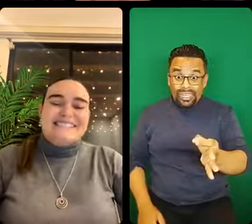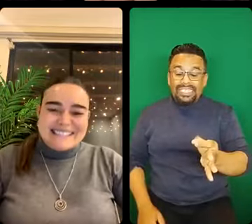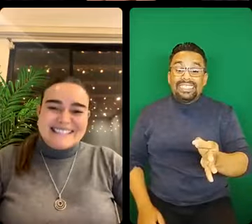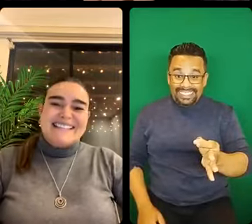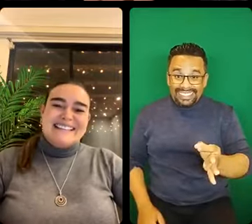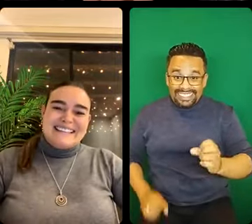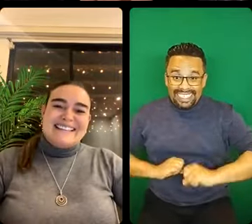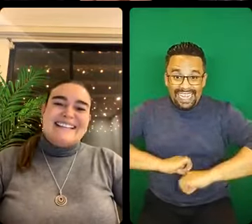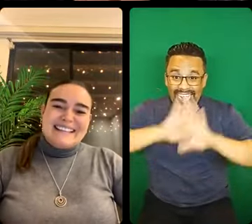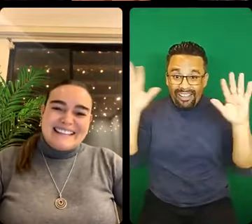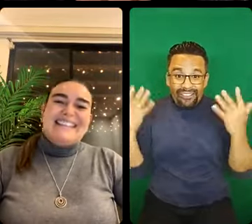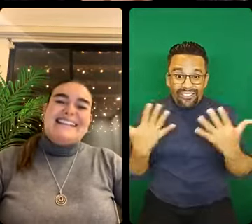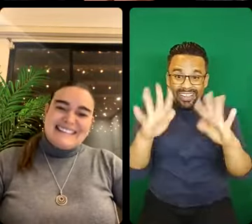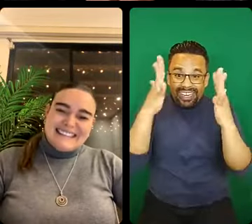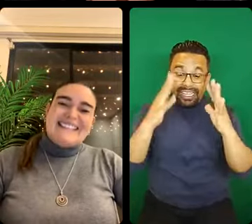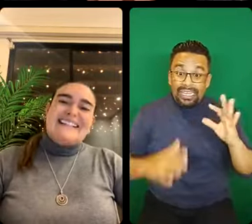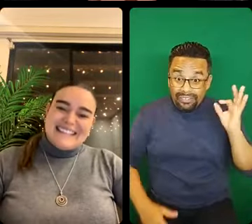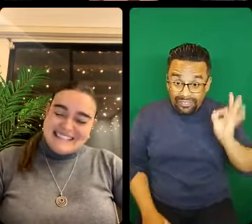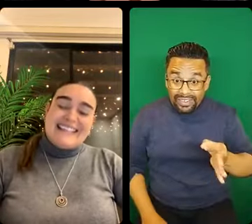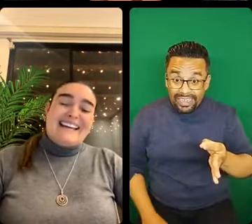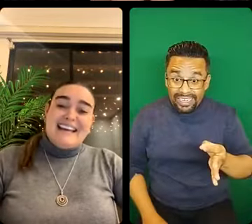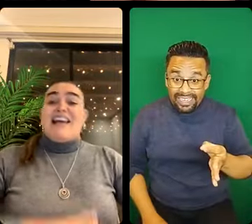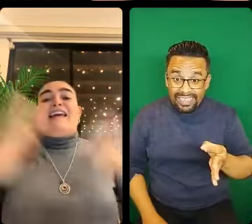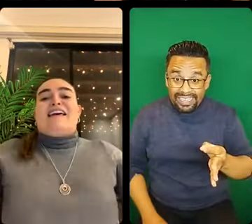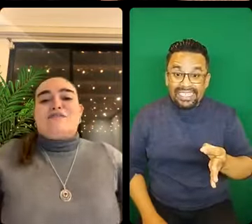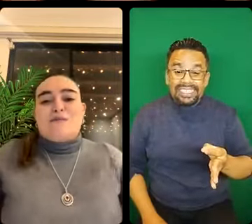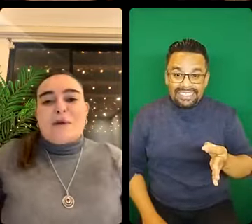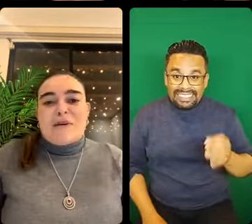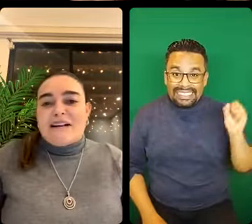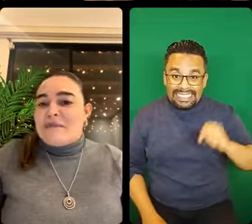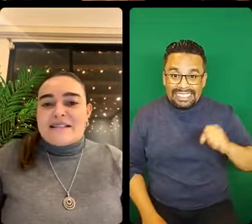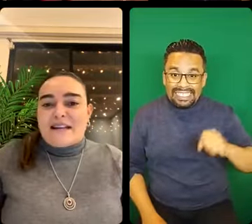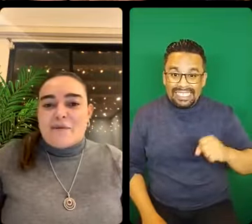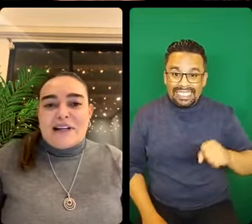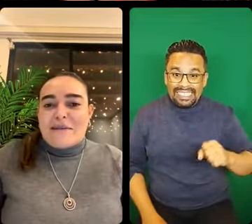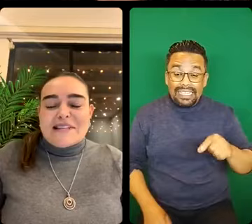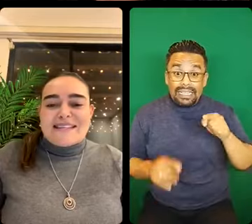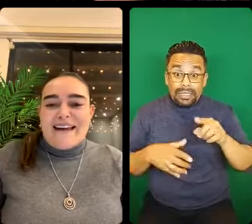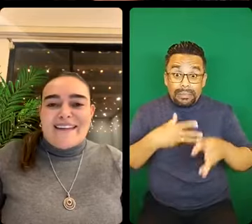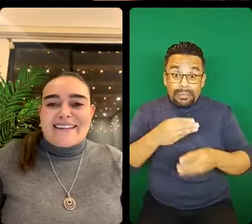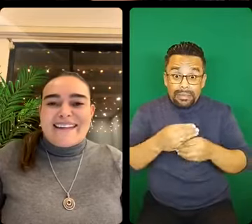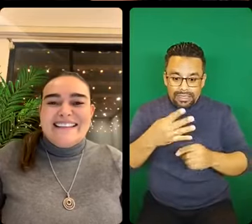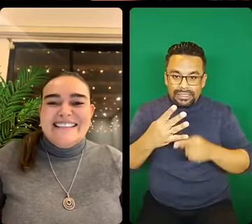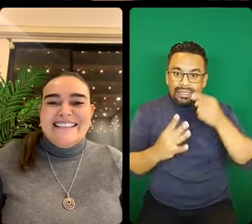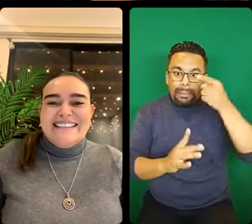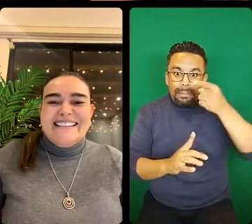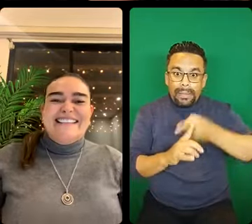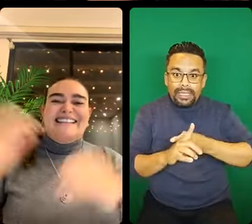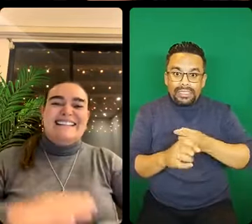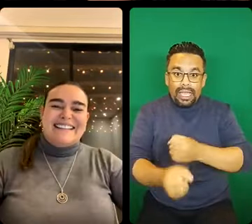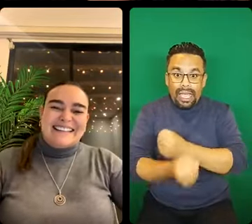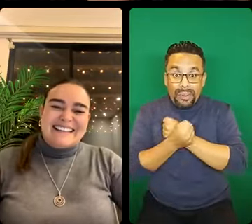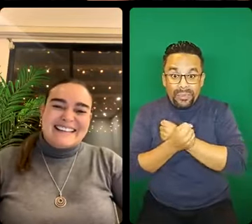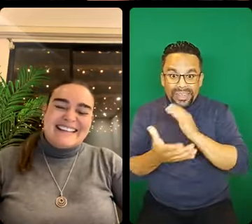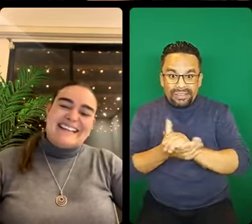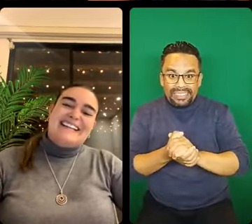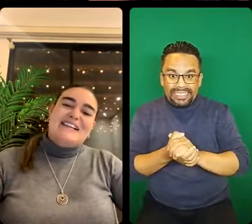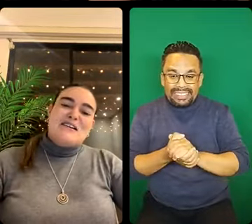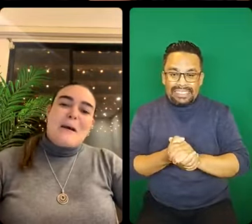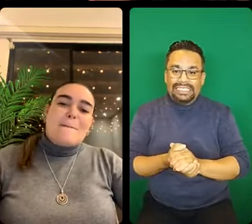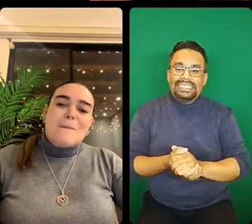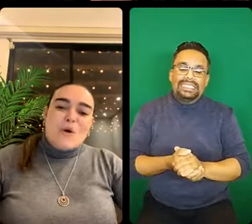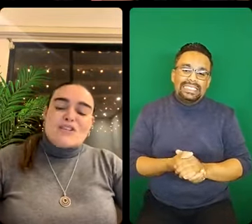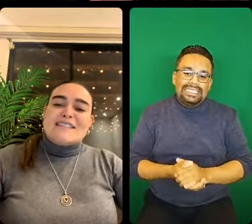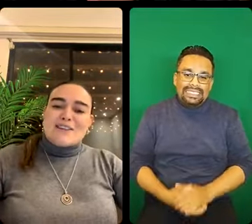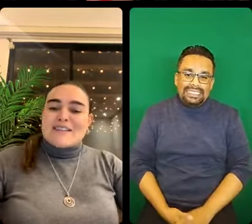¡No! ¡No! ¿De verdad? Sí. Y a eso sumémosle el mes del amor y la amistad. Y encima el mes del amor y la